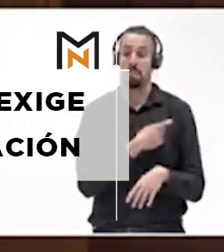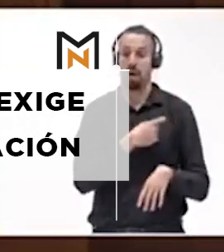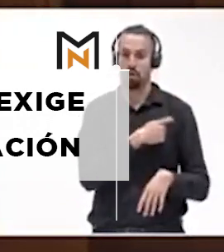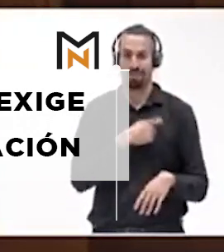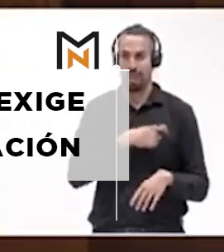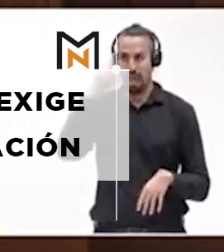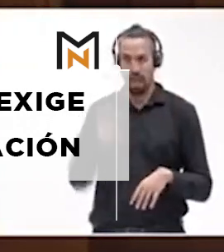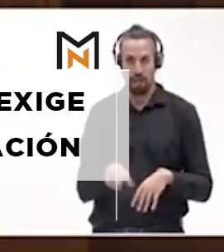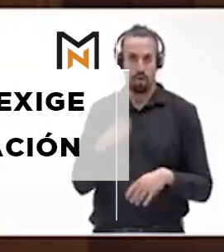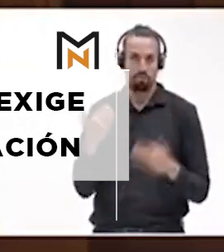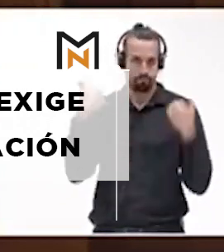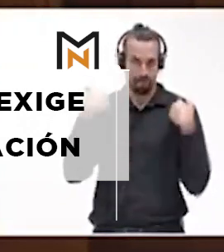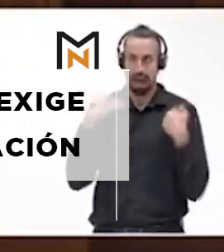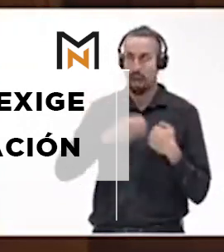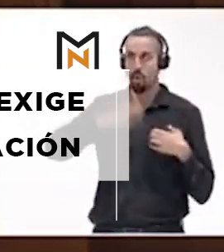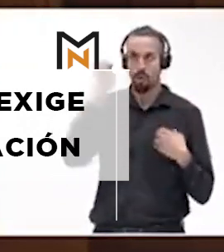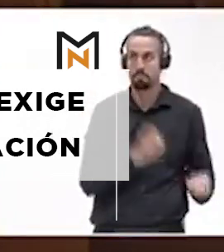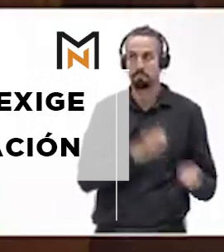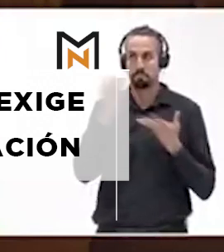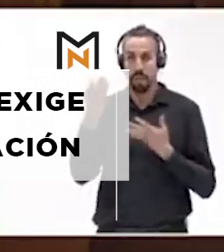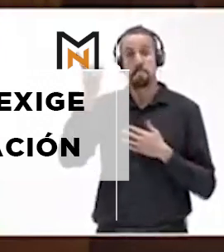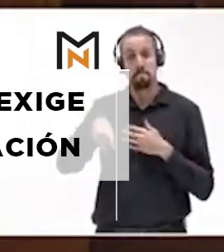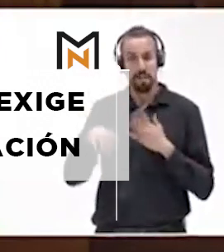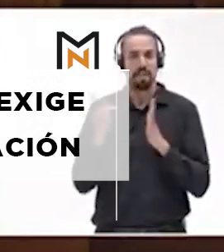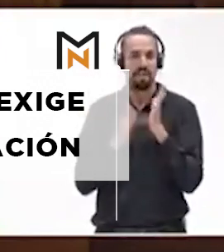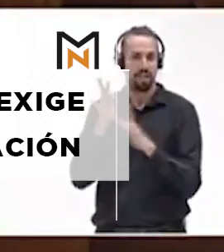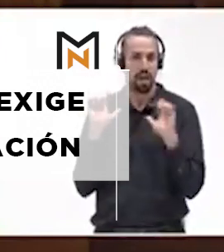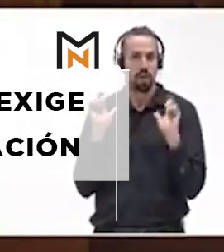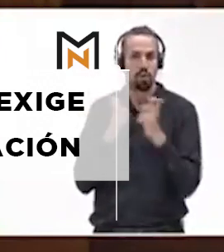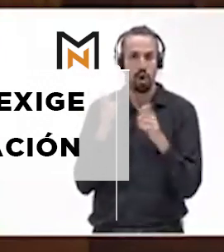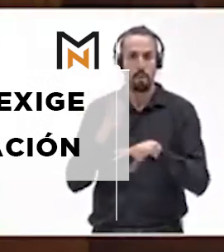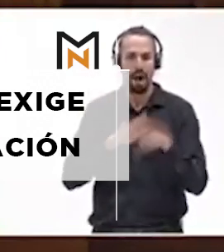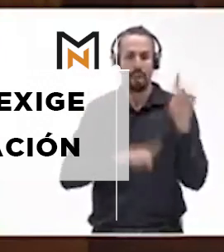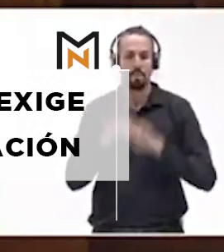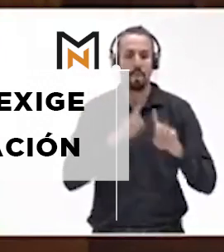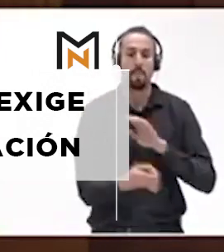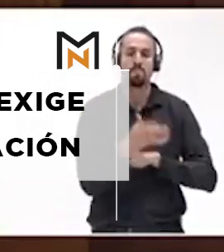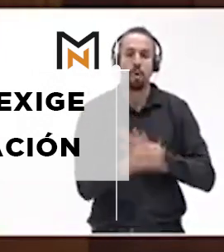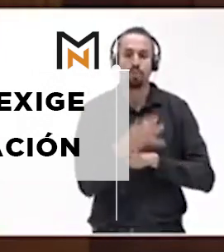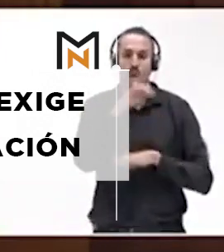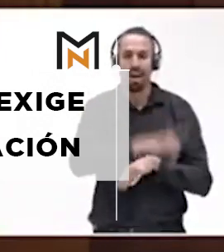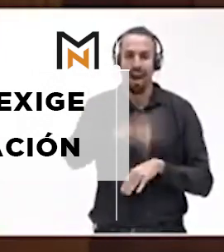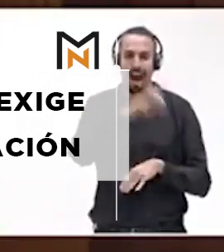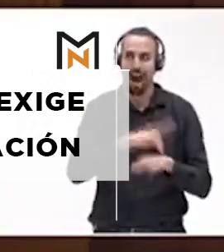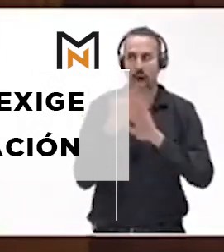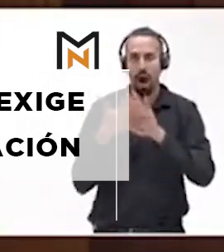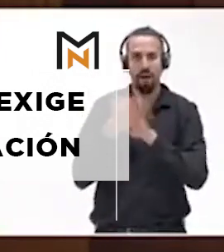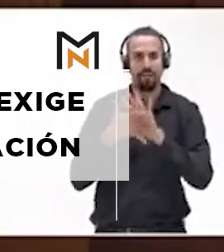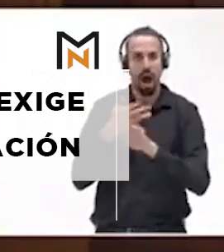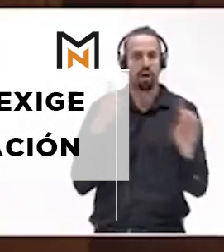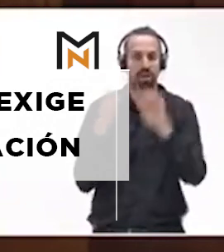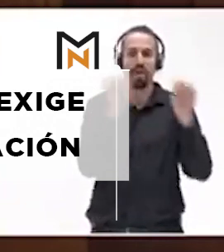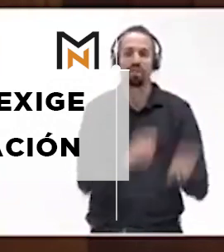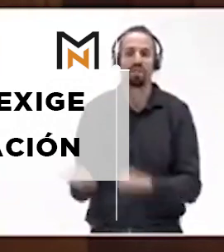veremos en el mes de abril las necesidades de analizar los problemas de los productores canarios clavijo anunció que convocará la conferencia de